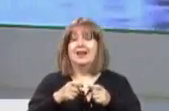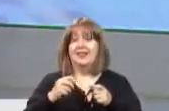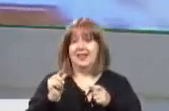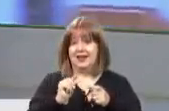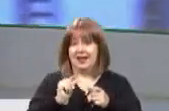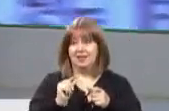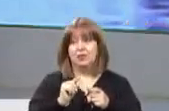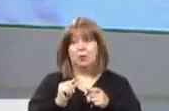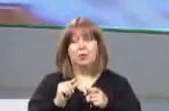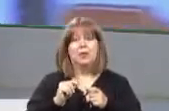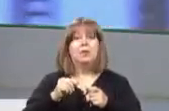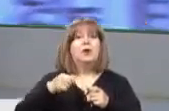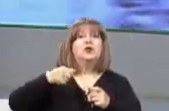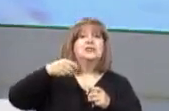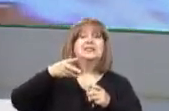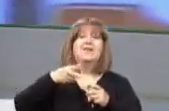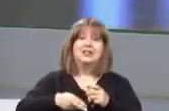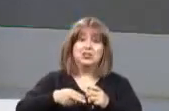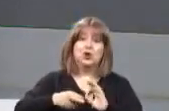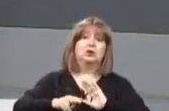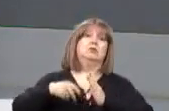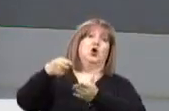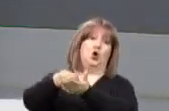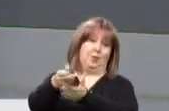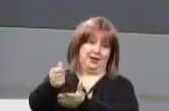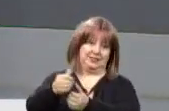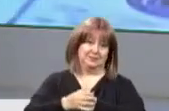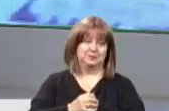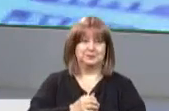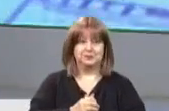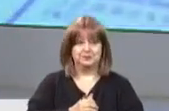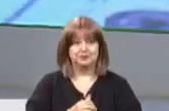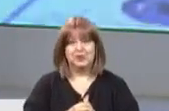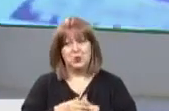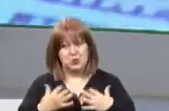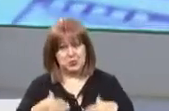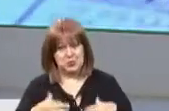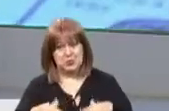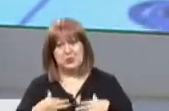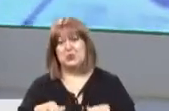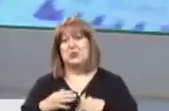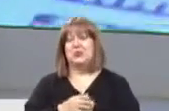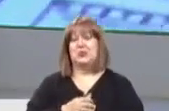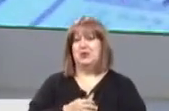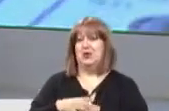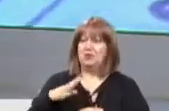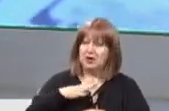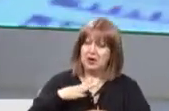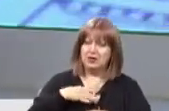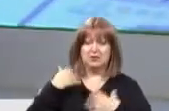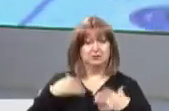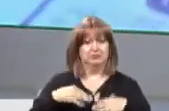saber usarla, nada más. Excelente, bueno, excelente. La yo tengo que ir a tomar unas clases con Elena, porque tengo que recontra mil, reeducar